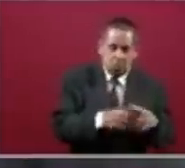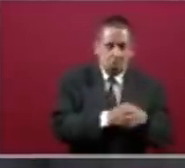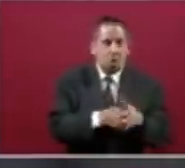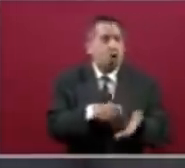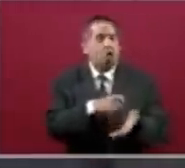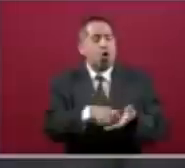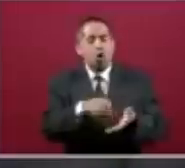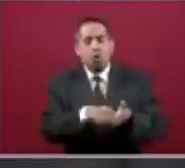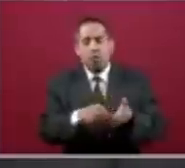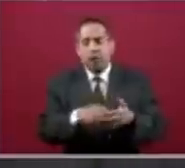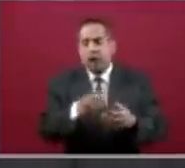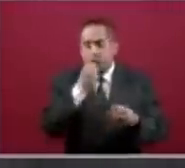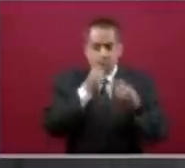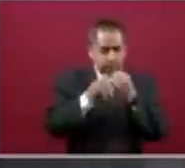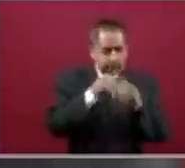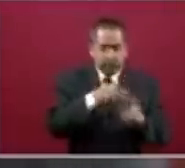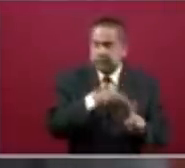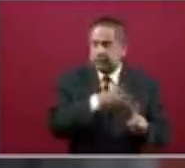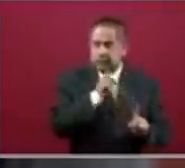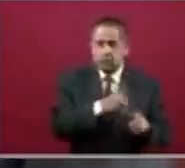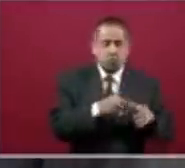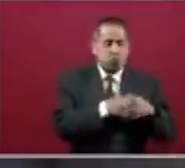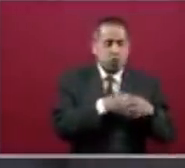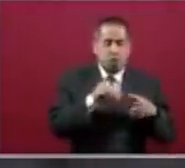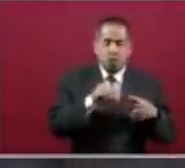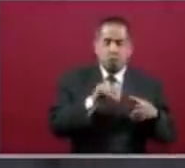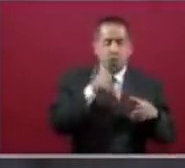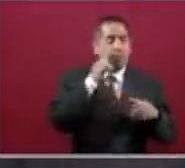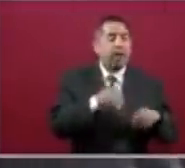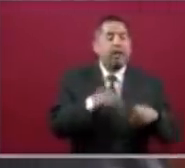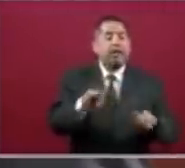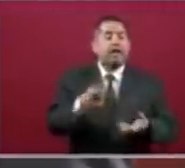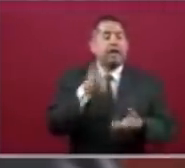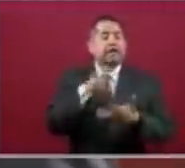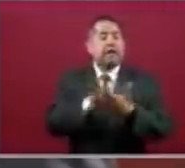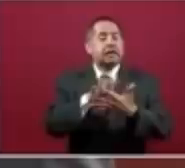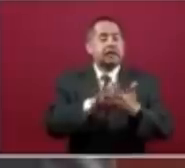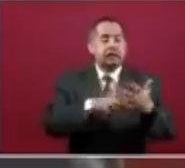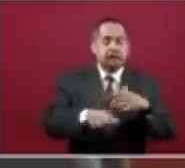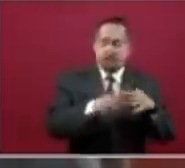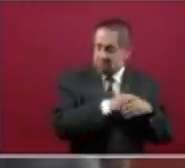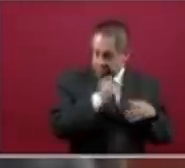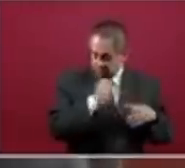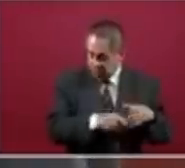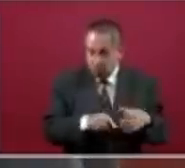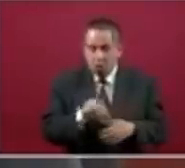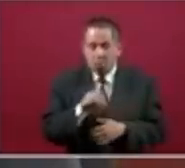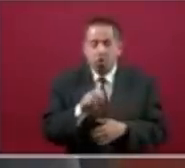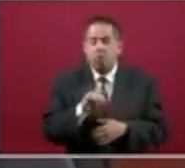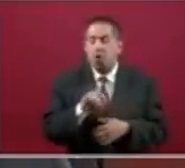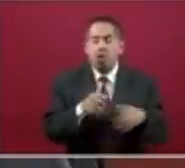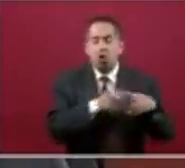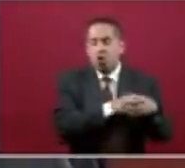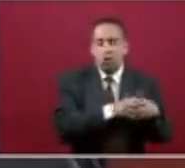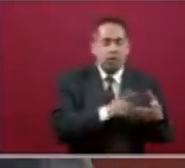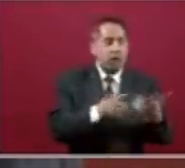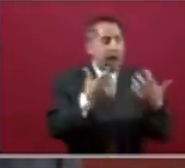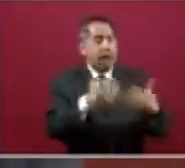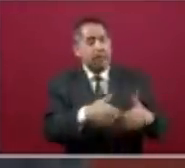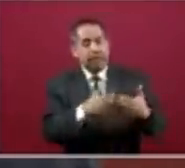la compra de los alimentos para los reclusorios, monopolios. Una